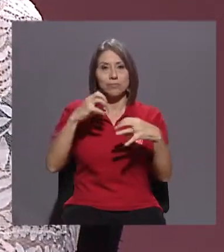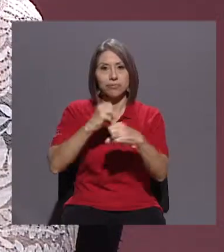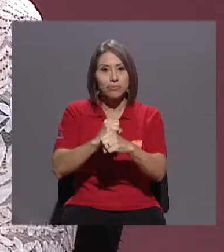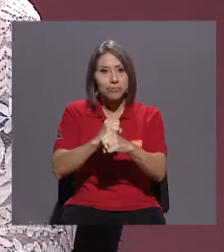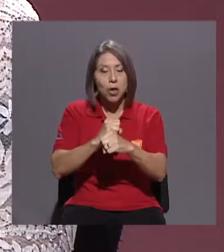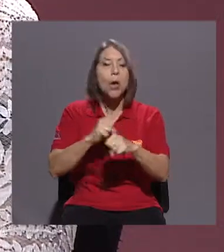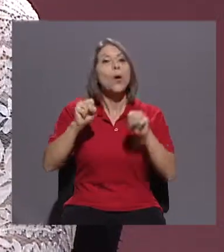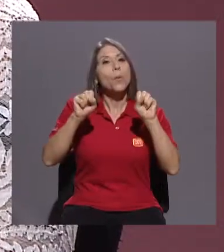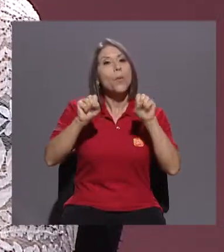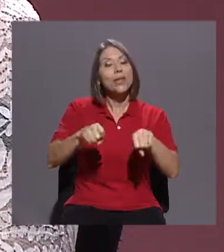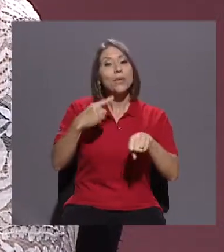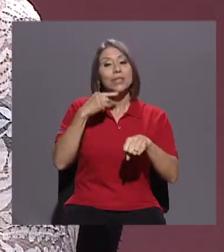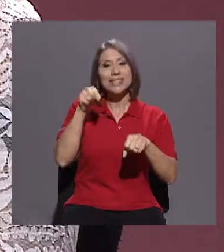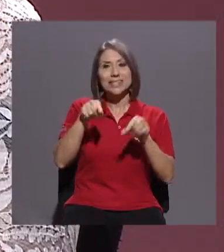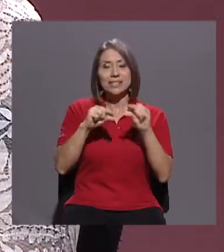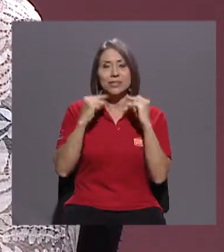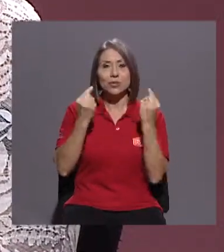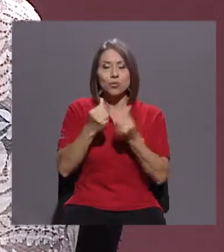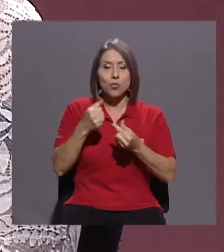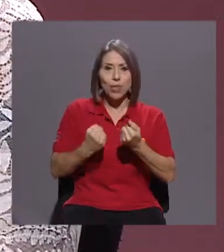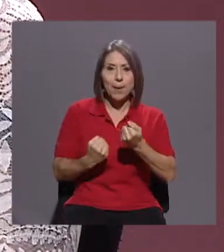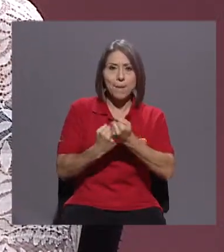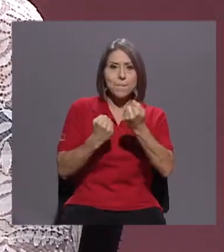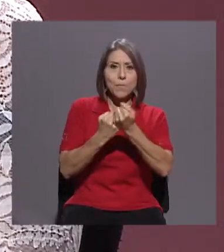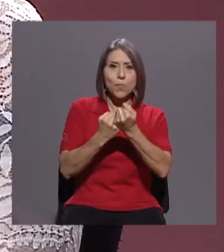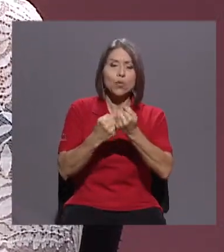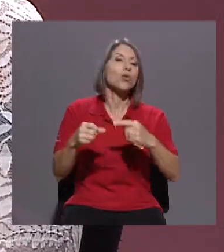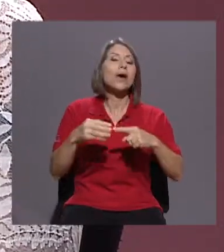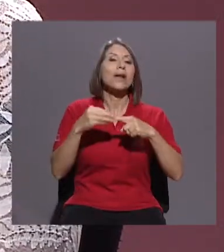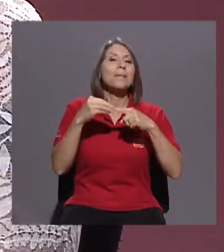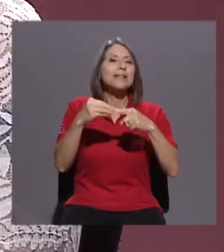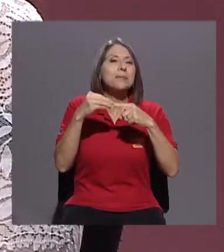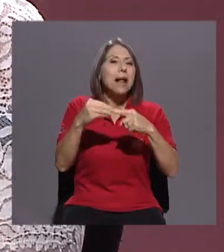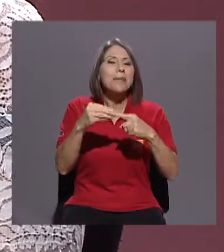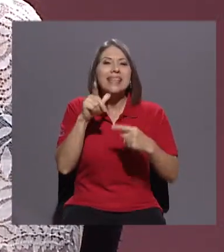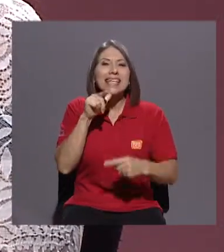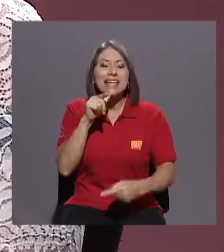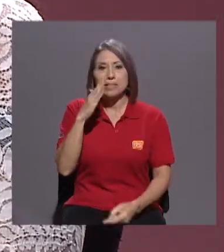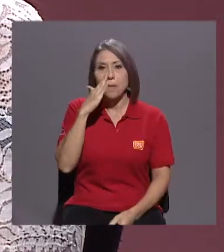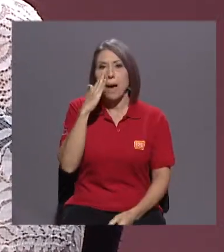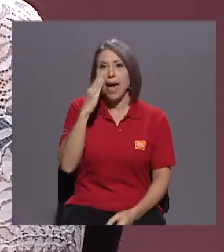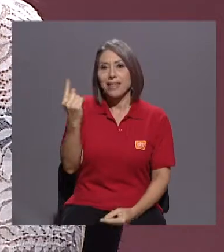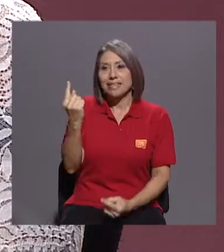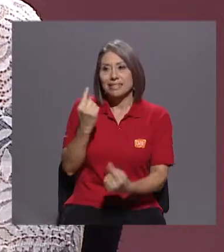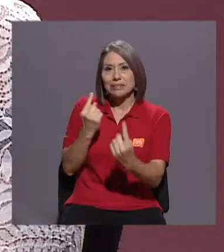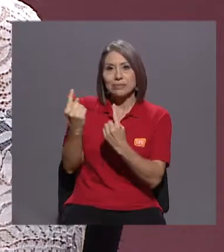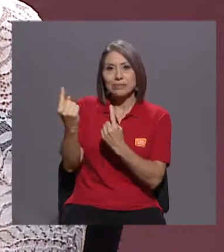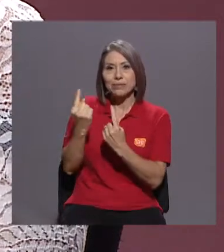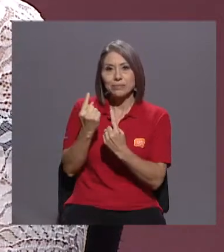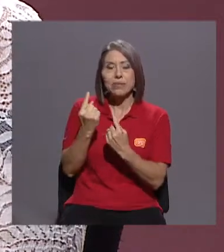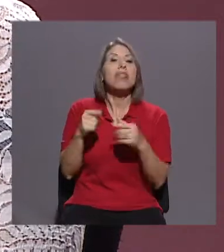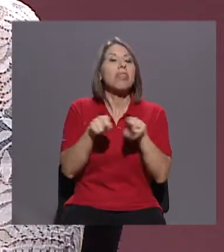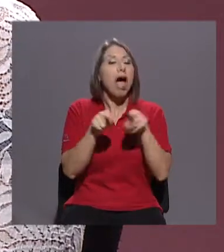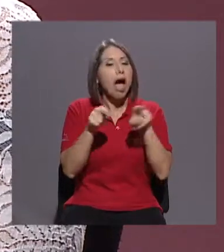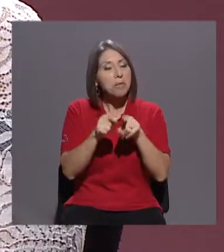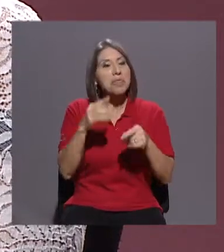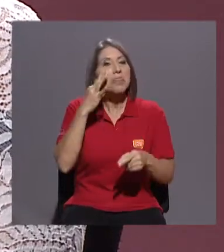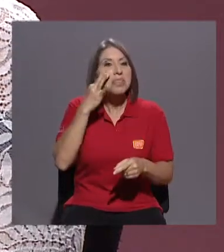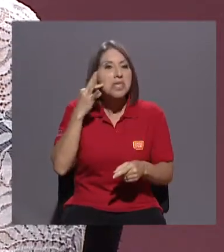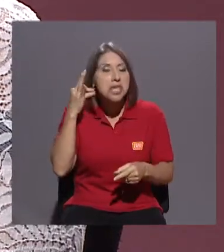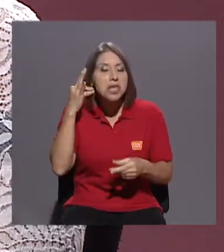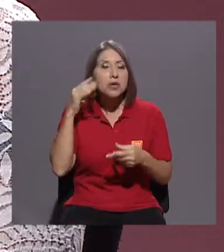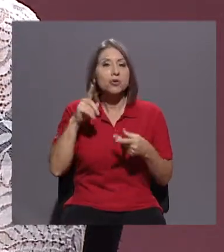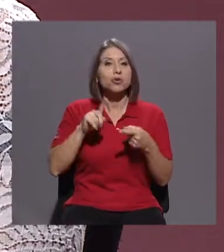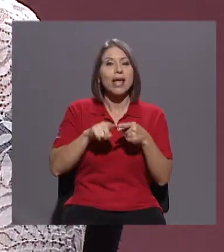decir Que es un grupo De apoyo Aunque principalmente Se nos acercan Madres De familia Tenemos tíos Tenemos